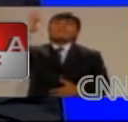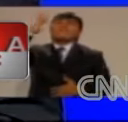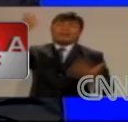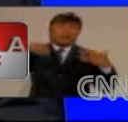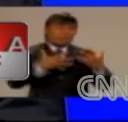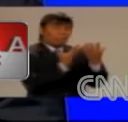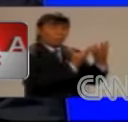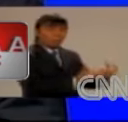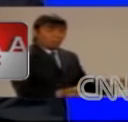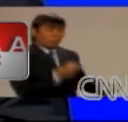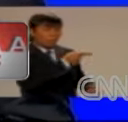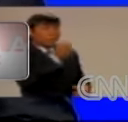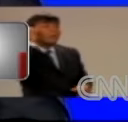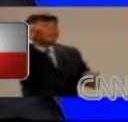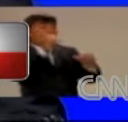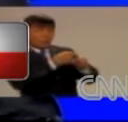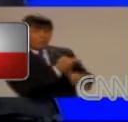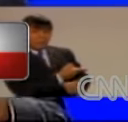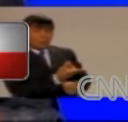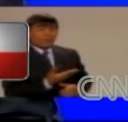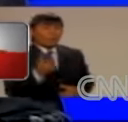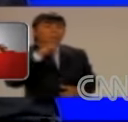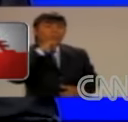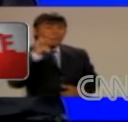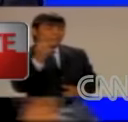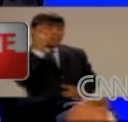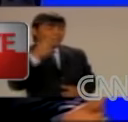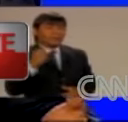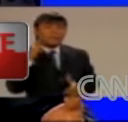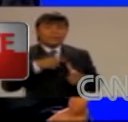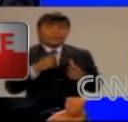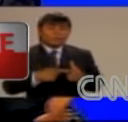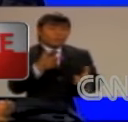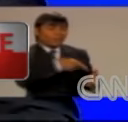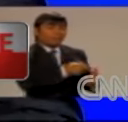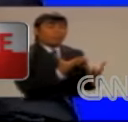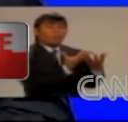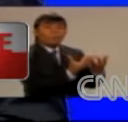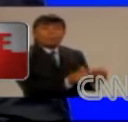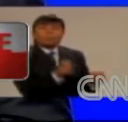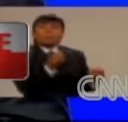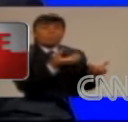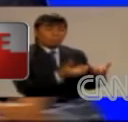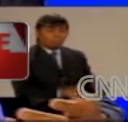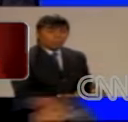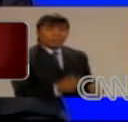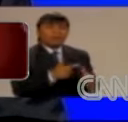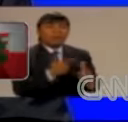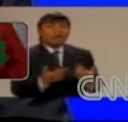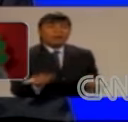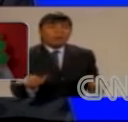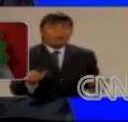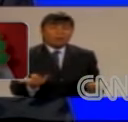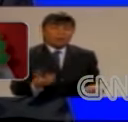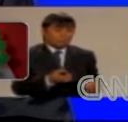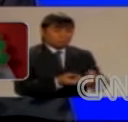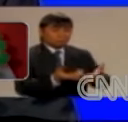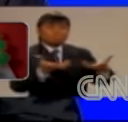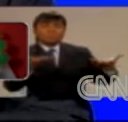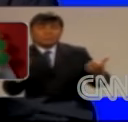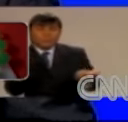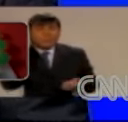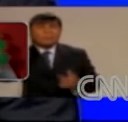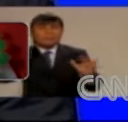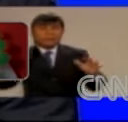usted fue la primera dama y lograr poner las primeras piedras del crecimiento económico de lo cual hoy día todos nos sentimos orgullosos.